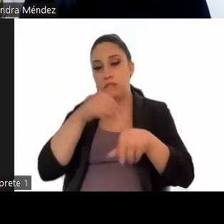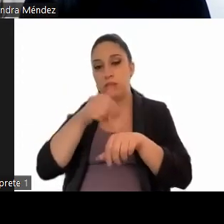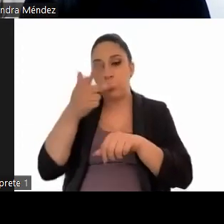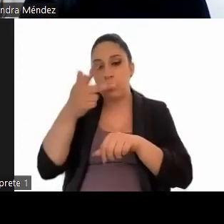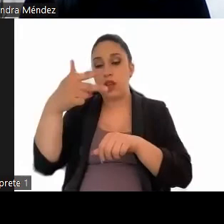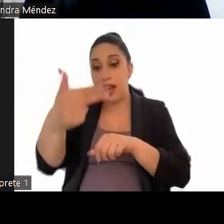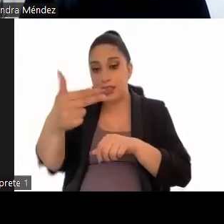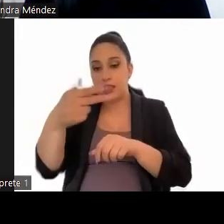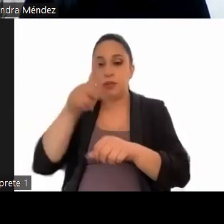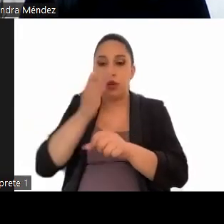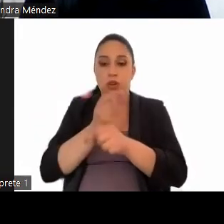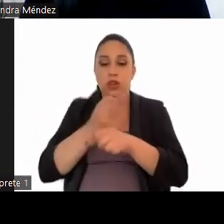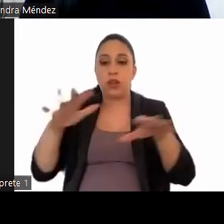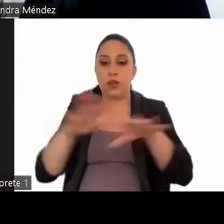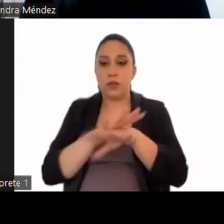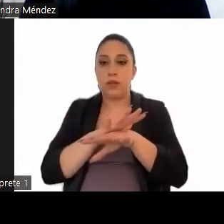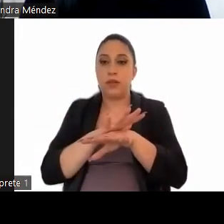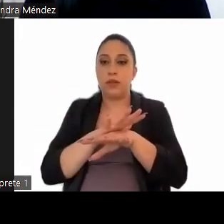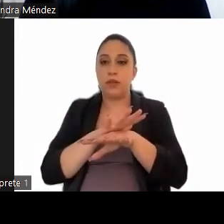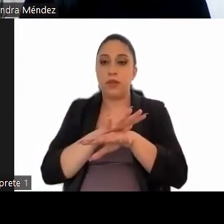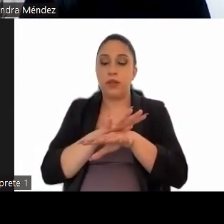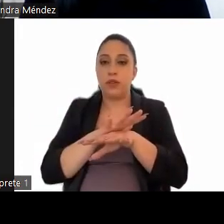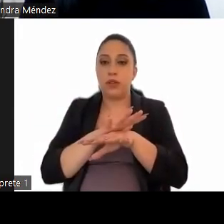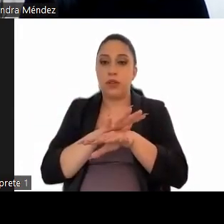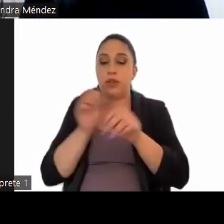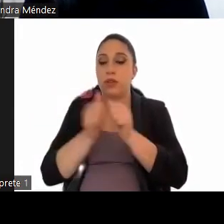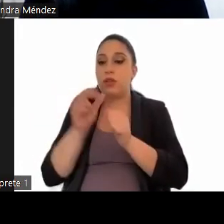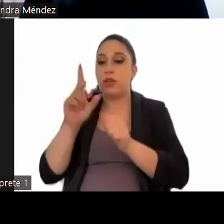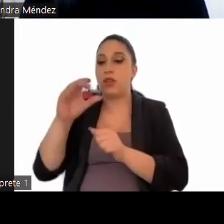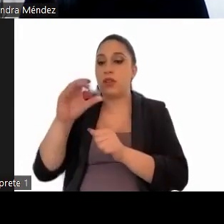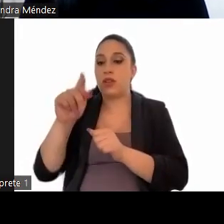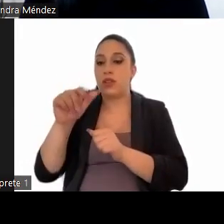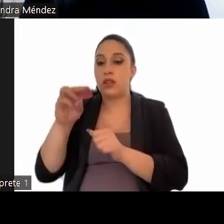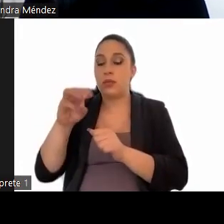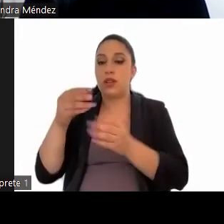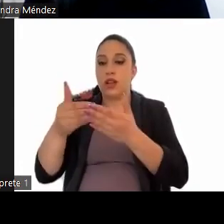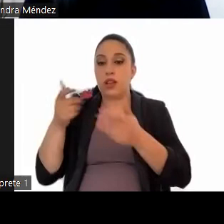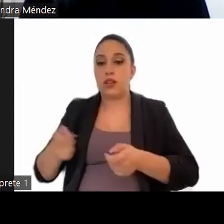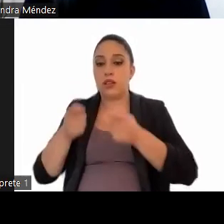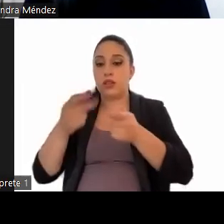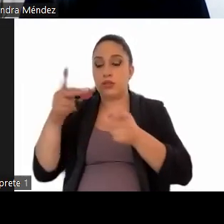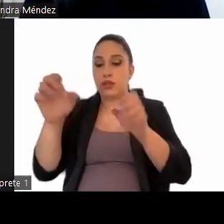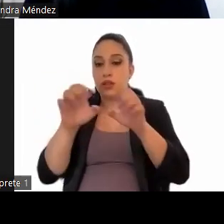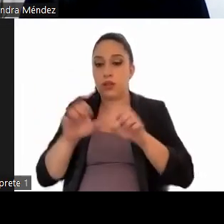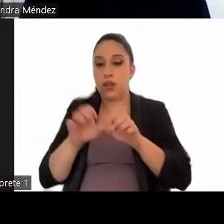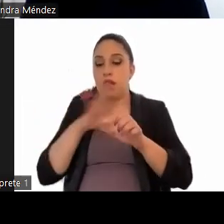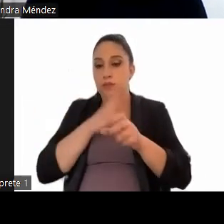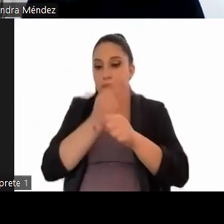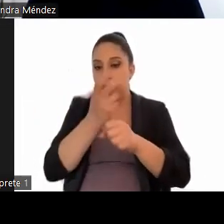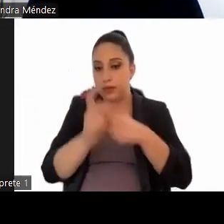corregido en la propuesta de dictamen que se envió a los equipos técnicos, quedando subsanado.